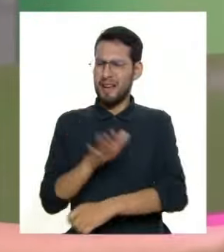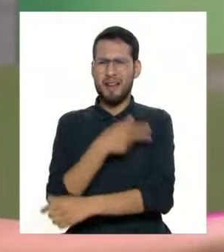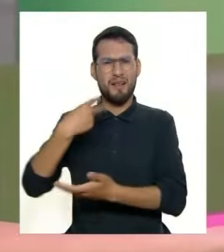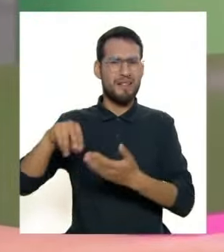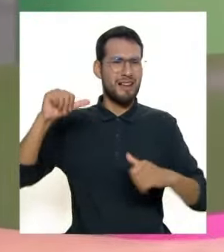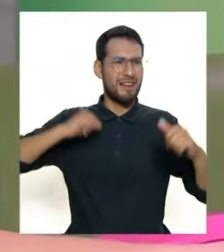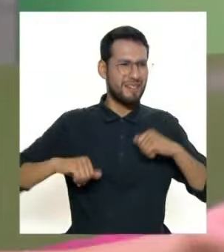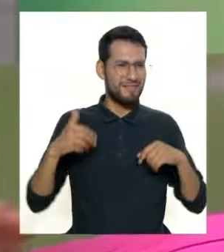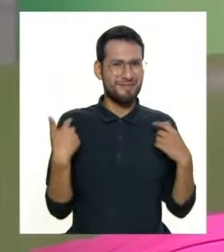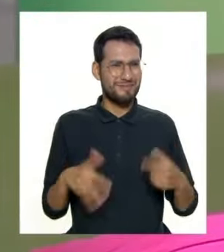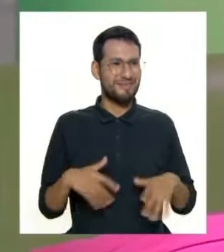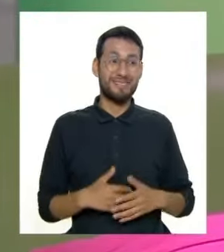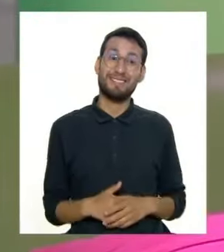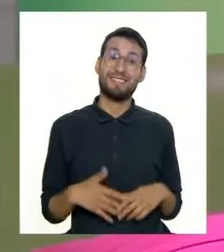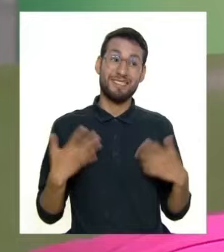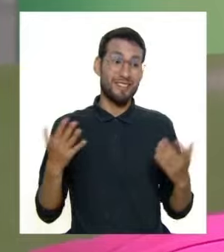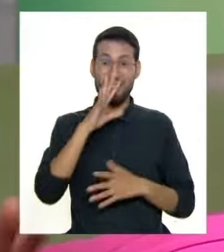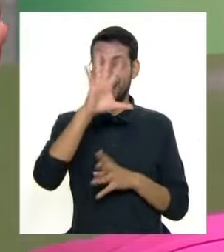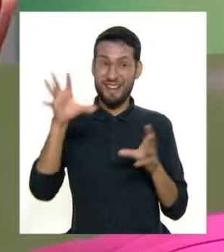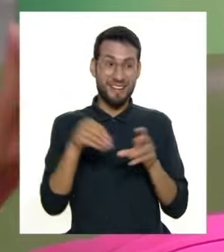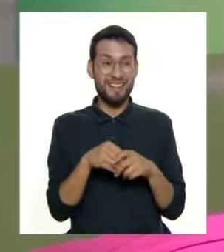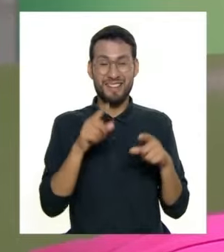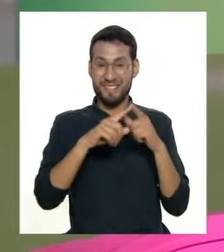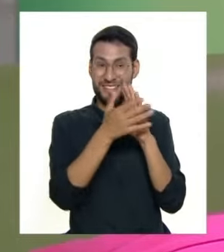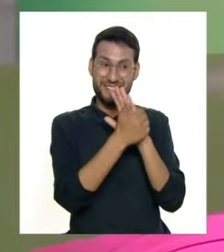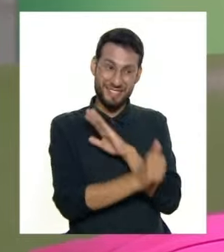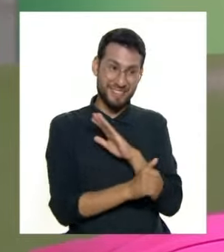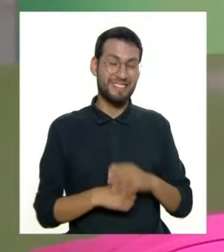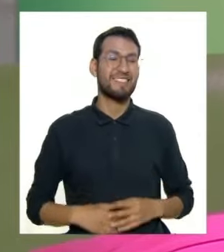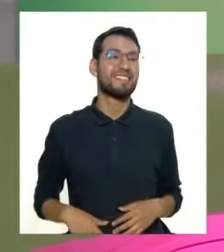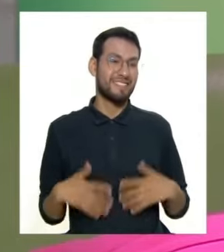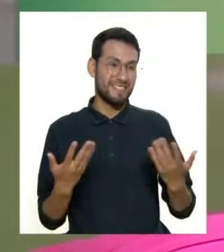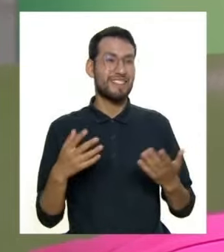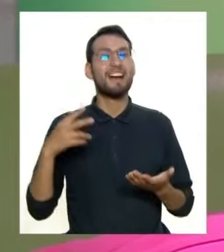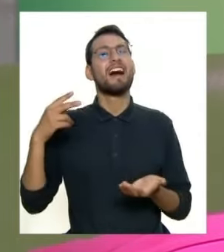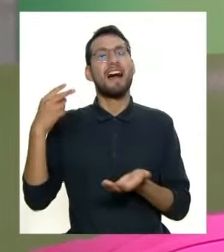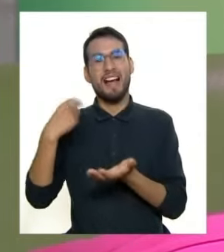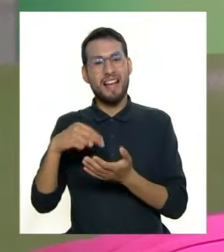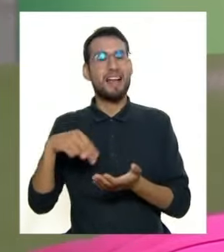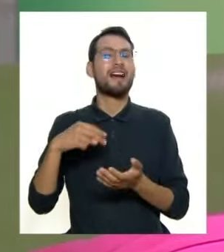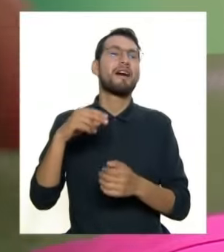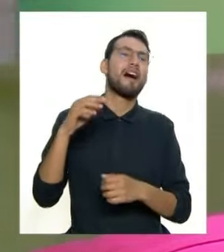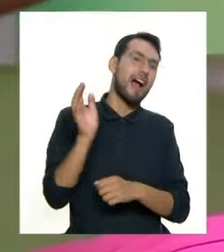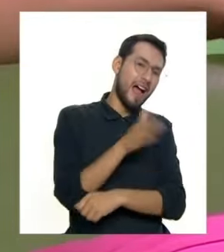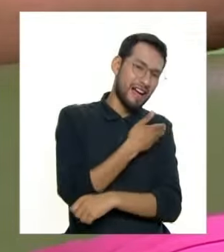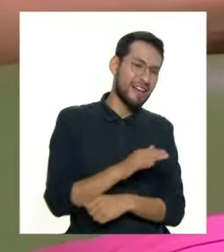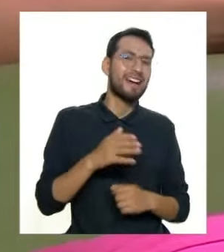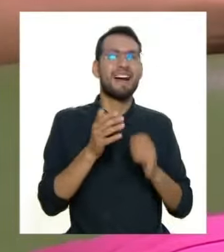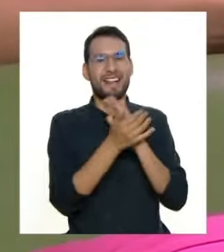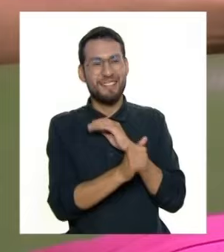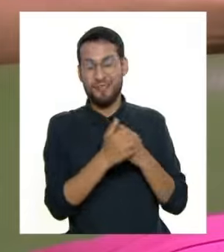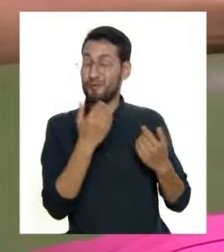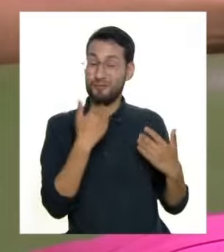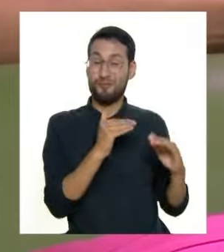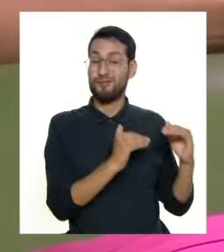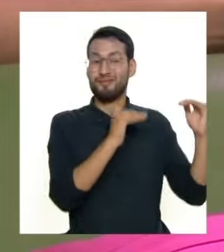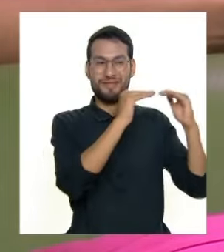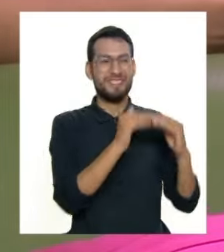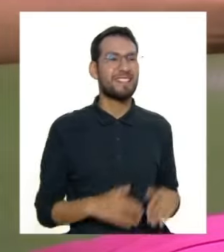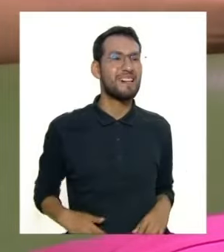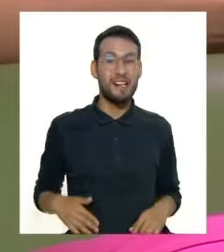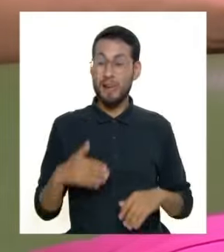y actúan. Claro. O sea, tienen todas las habilidades, Ucho. O sea, cantan, bailan y actúan. ¿No? Claro. ¿Cómo competimos con Andrea? Así es. Entonces, tienes